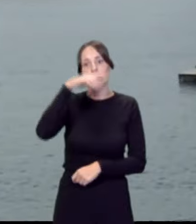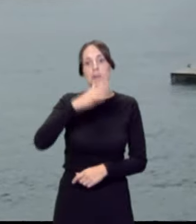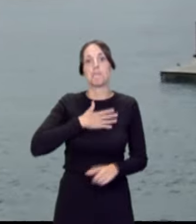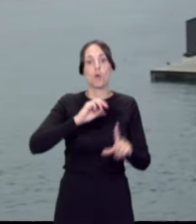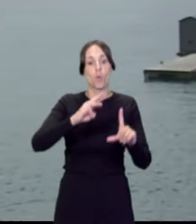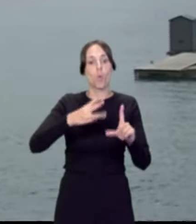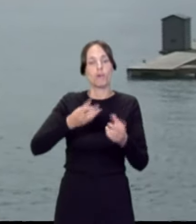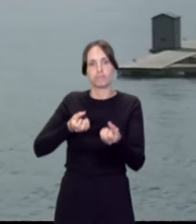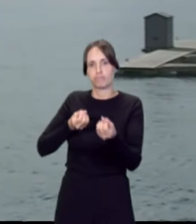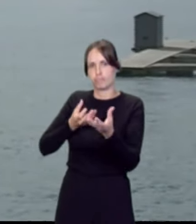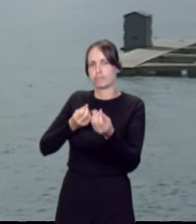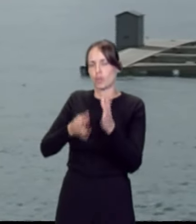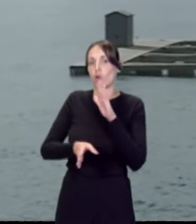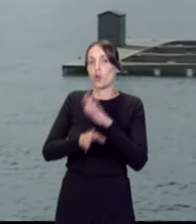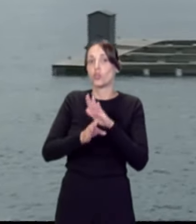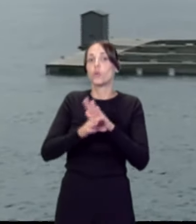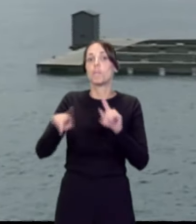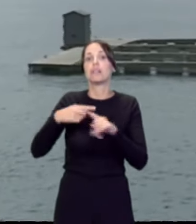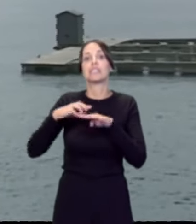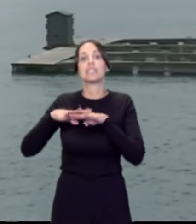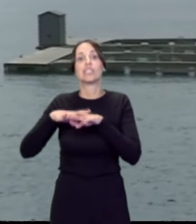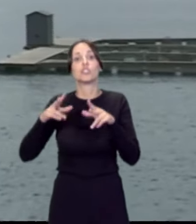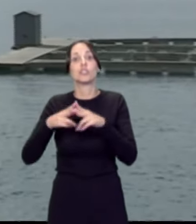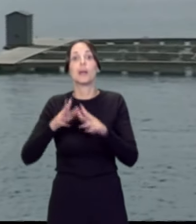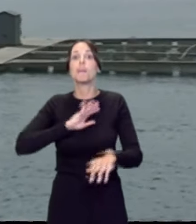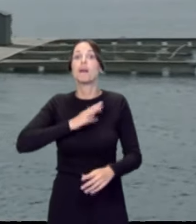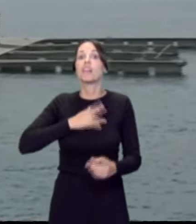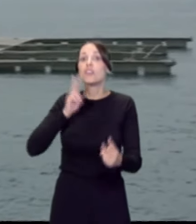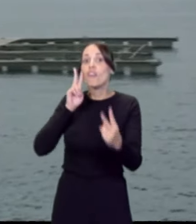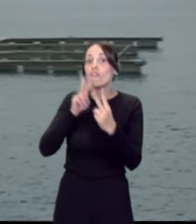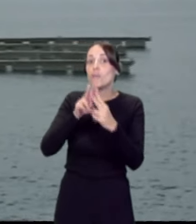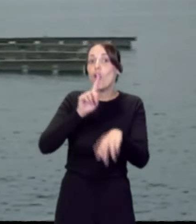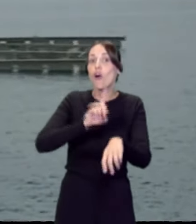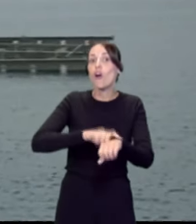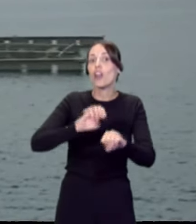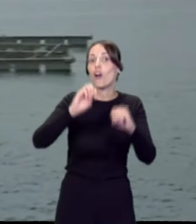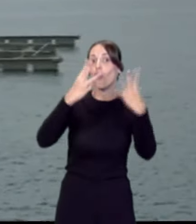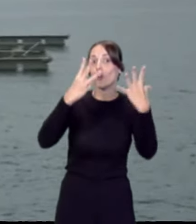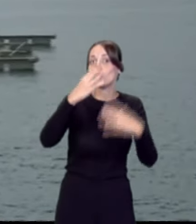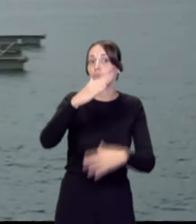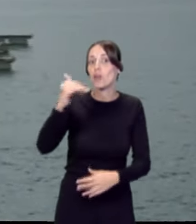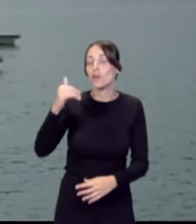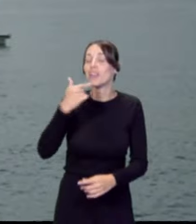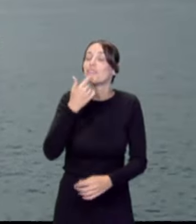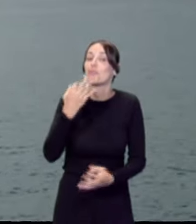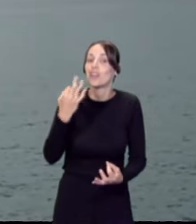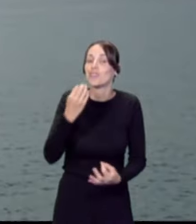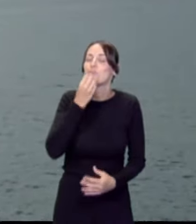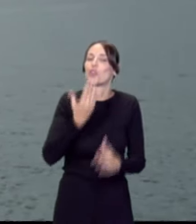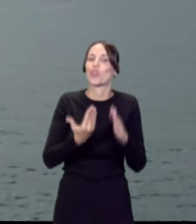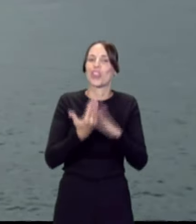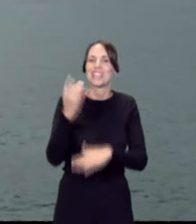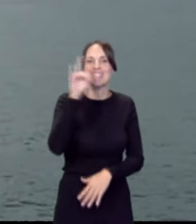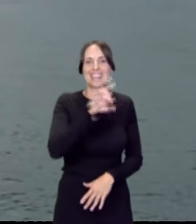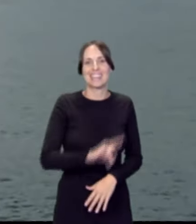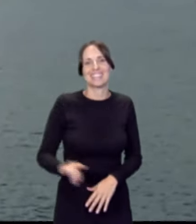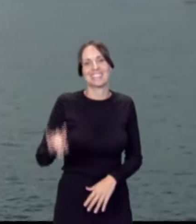web y redes sociales. Mañana la cita, anoten 8 menos cuarto de la mañana. Para decirles, buenos días, Canarias.